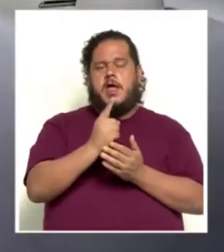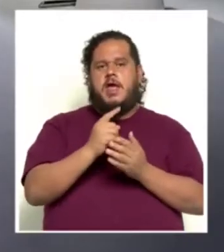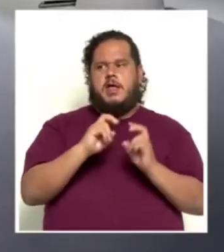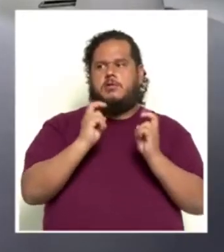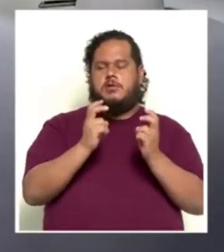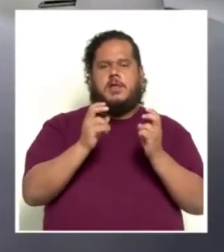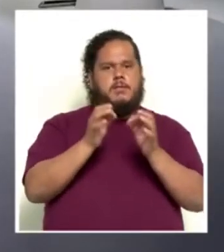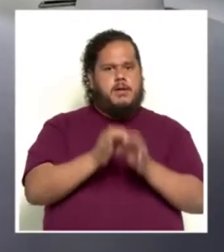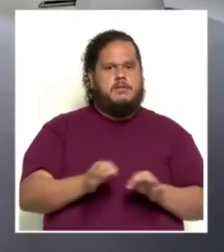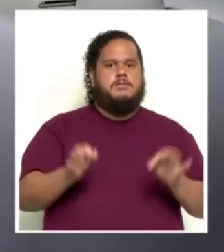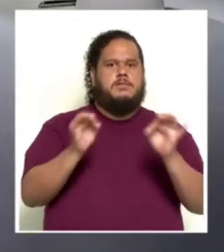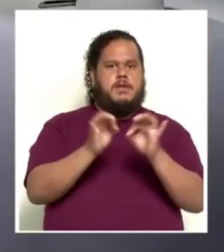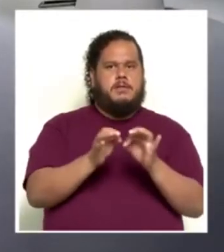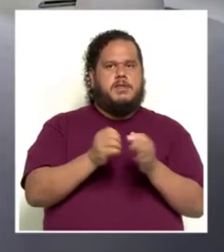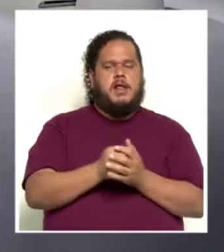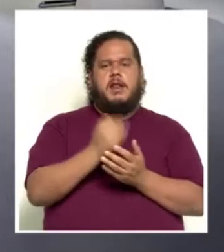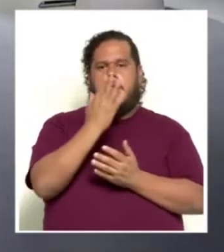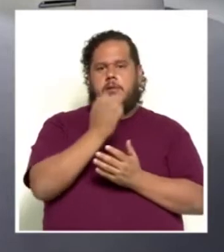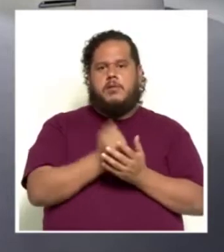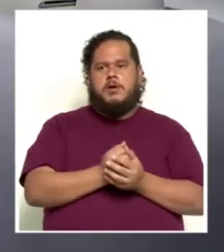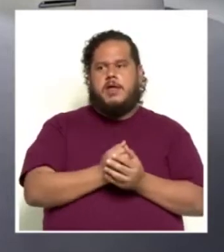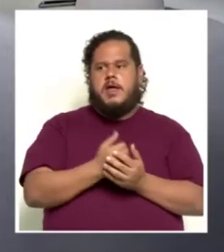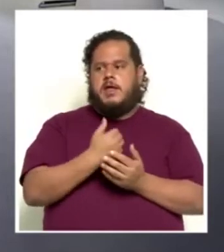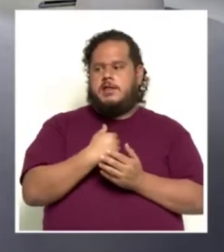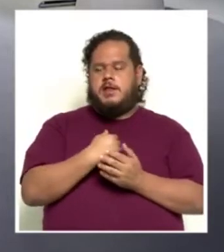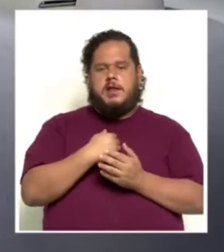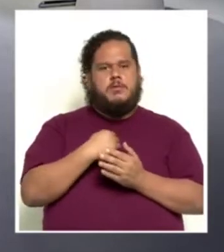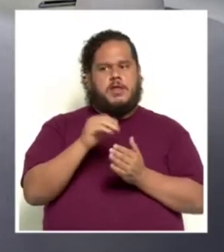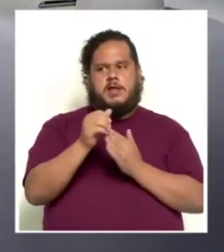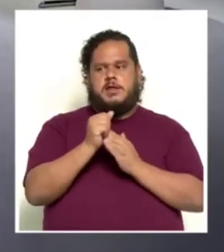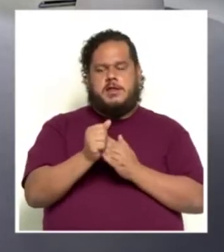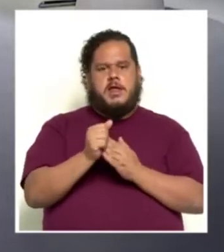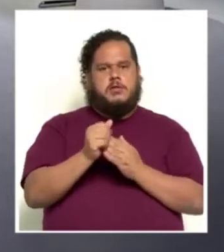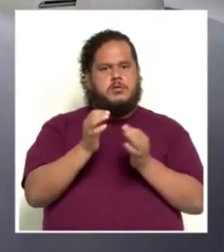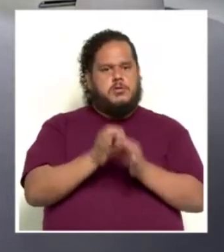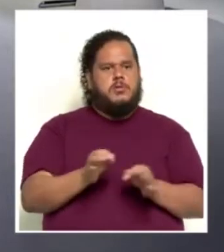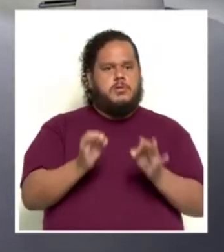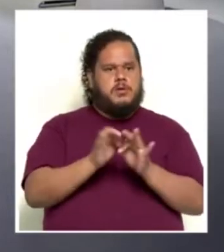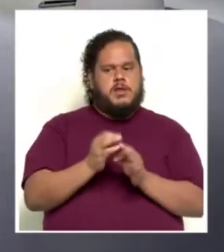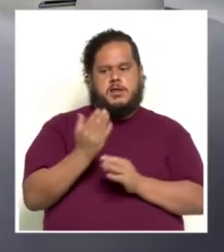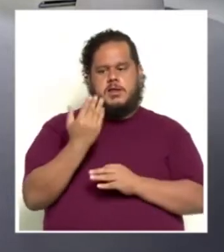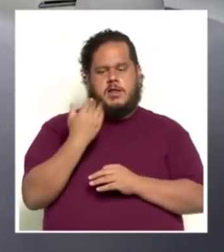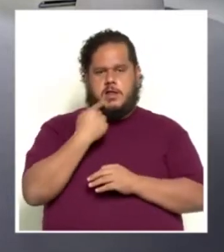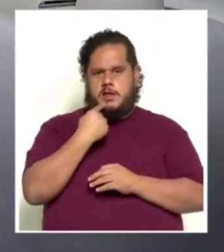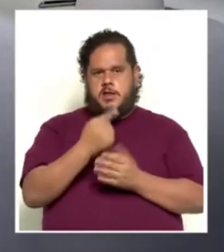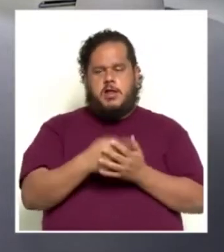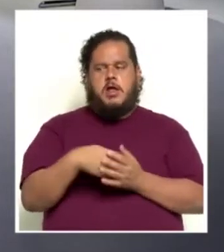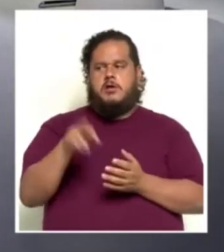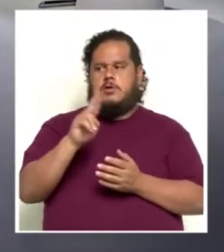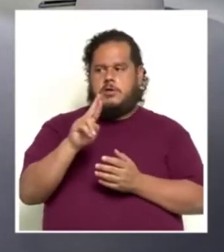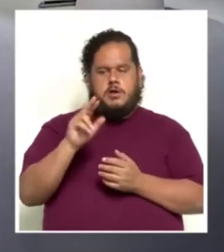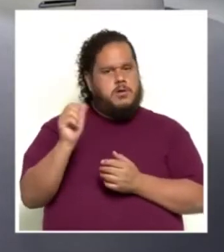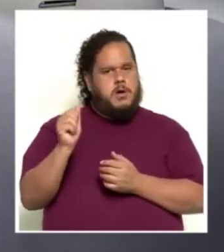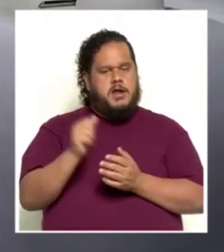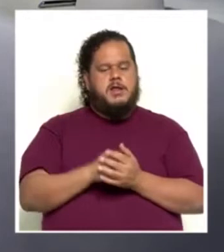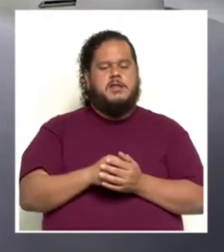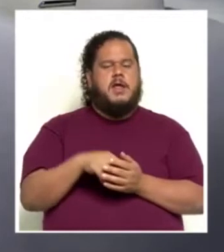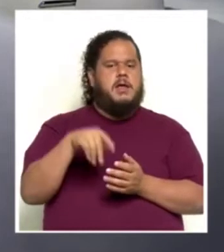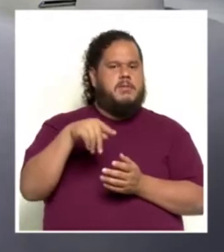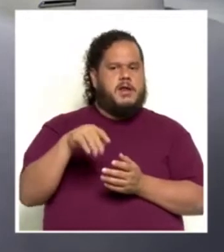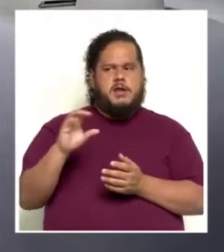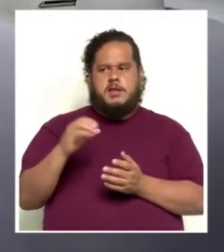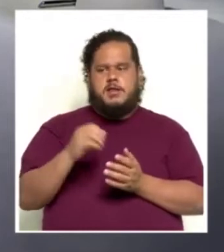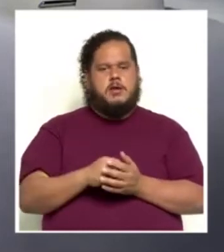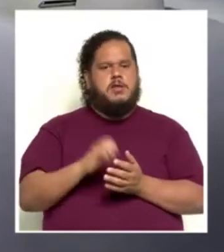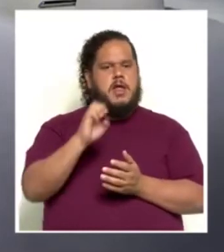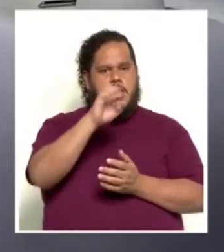fundamental porque hay liderazgos muy marcados. Recién mencionábamos Rodrigo Arias, Pilar Cisneros,